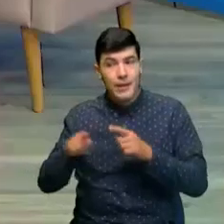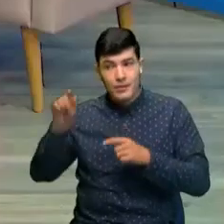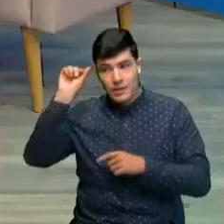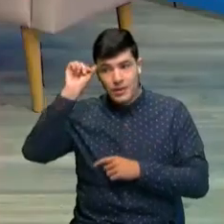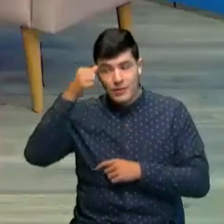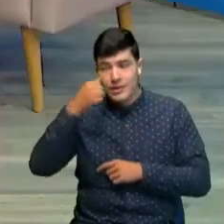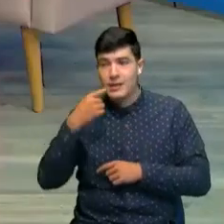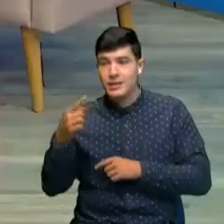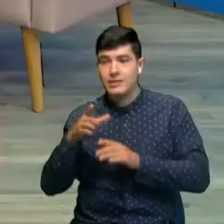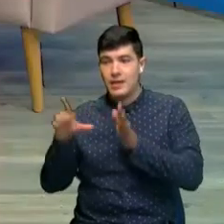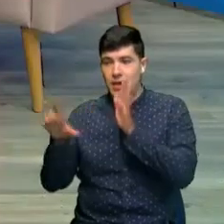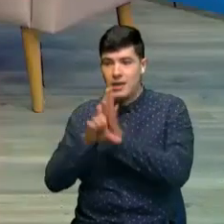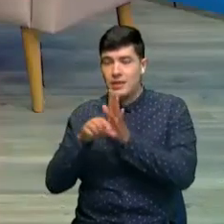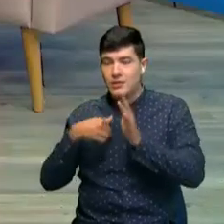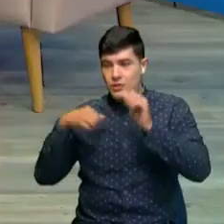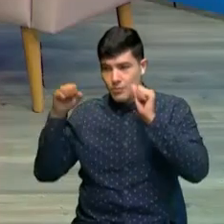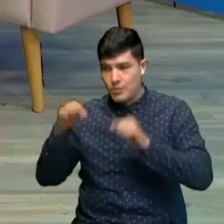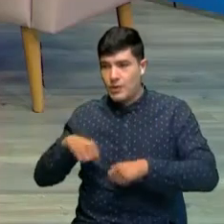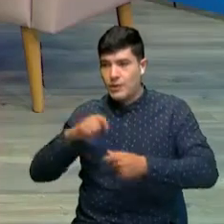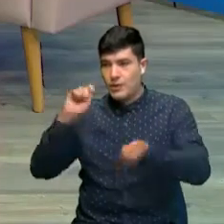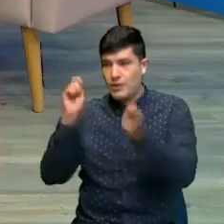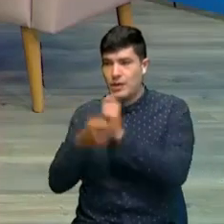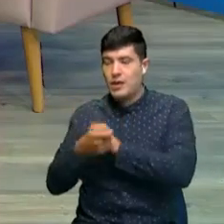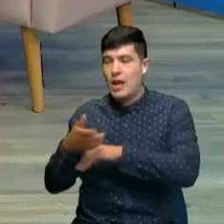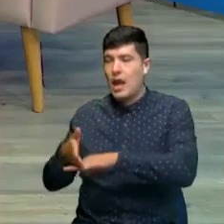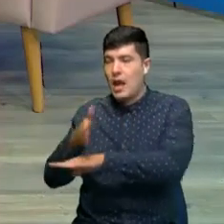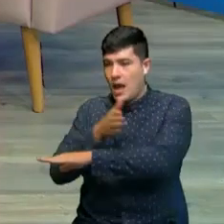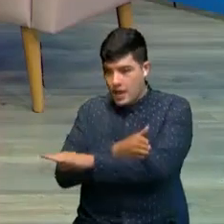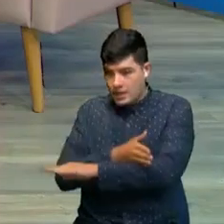que por ley yo me puedo trasladar